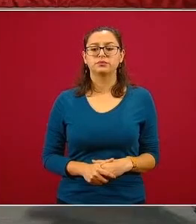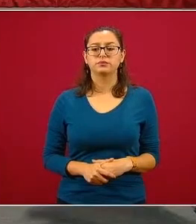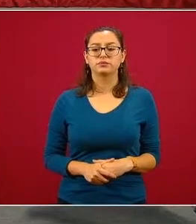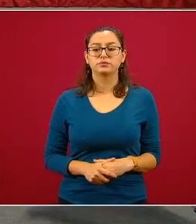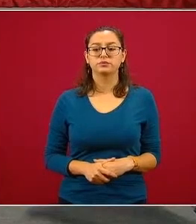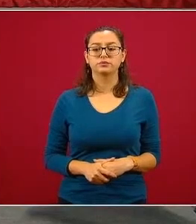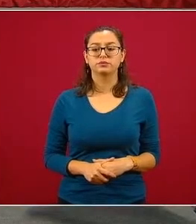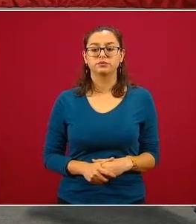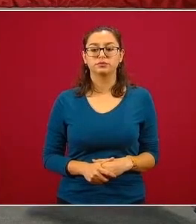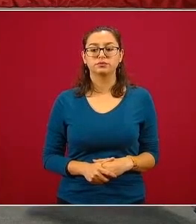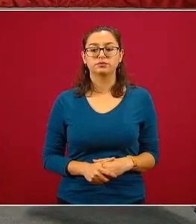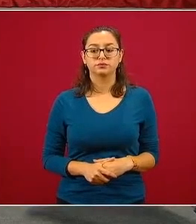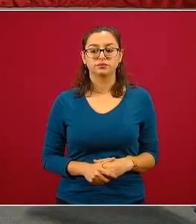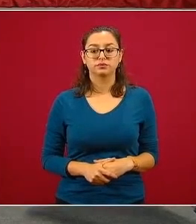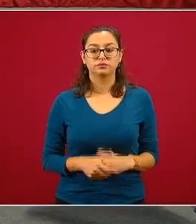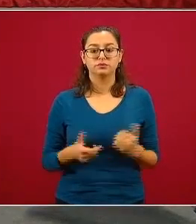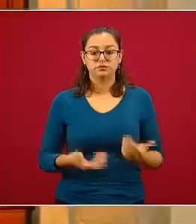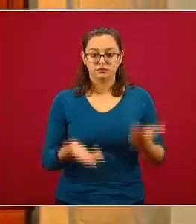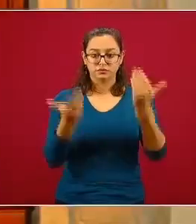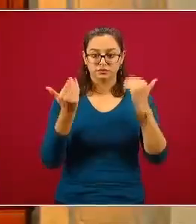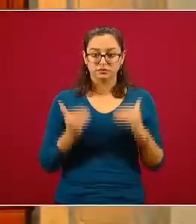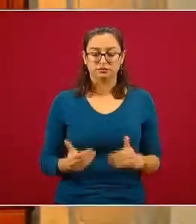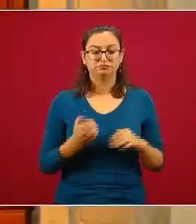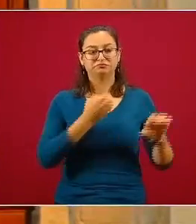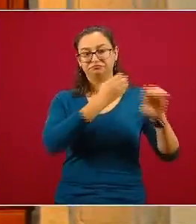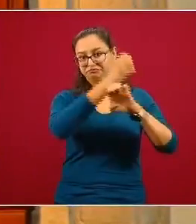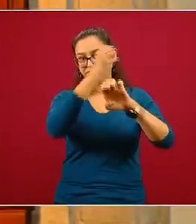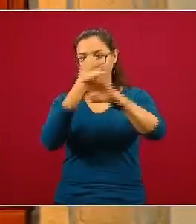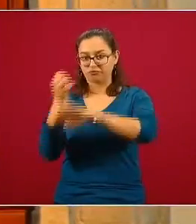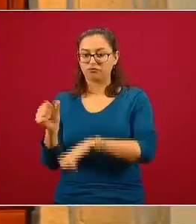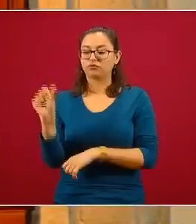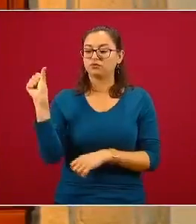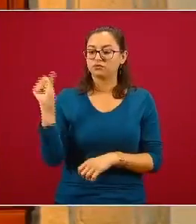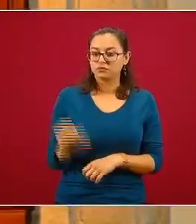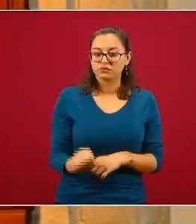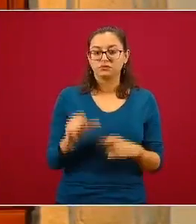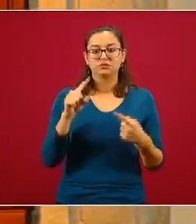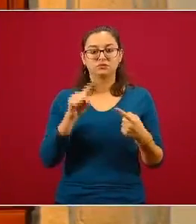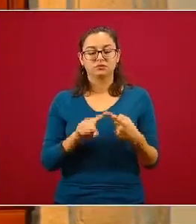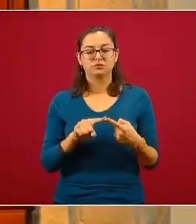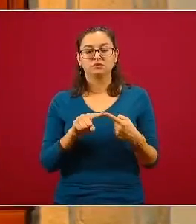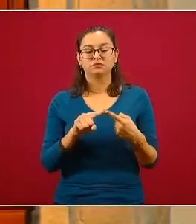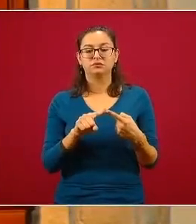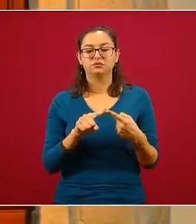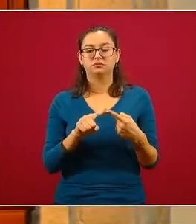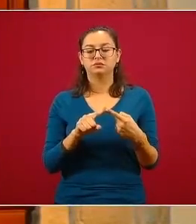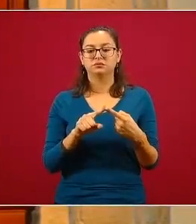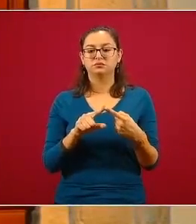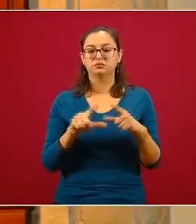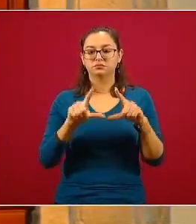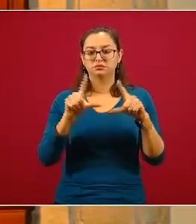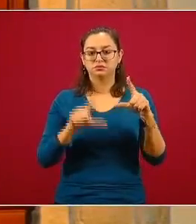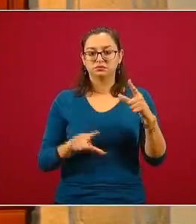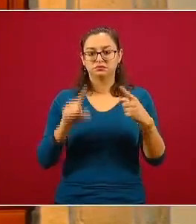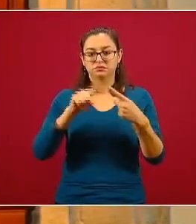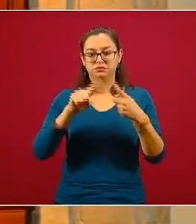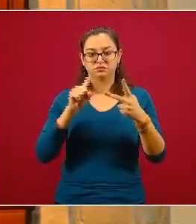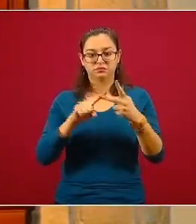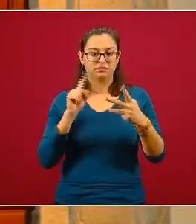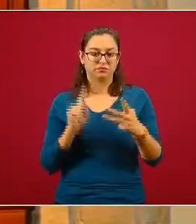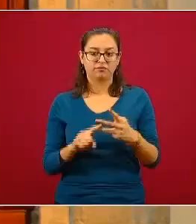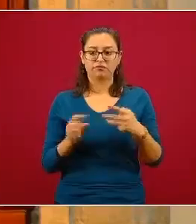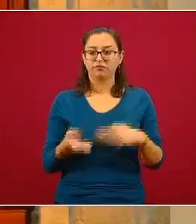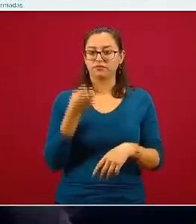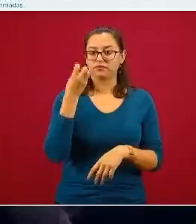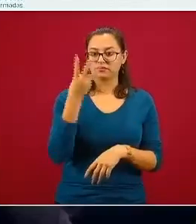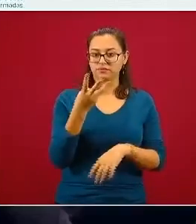Vamos a ver ahora los componentes locales de las entidades federativas. El día de hoy vamos a revisar la península mexicana, estos 3 estados